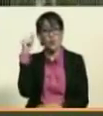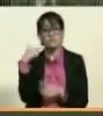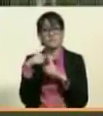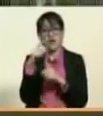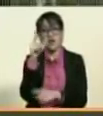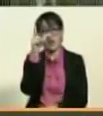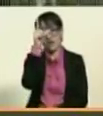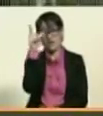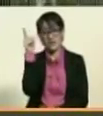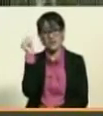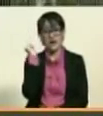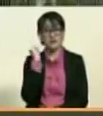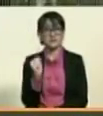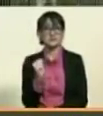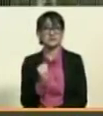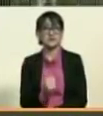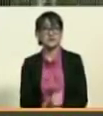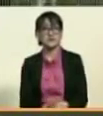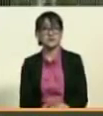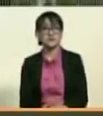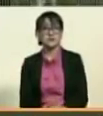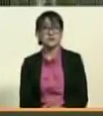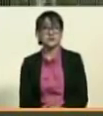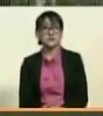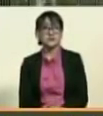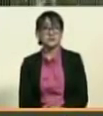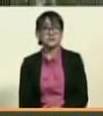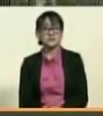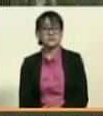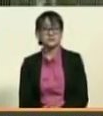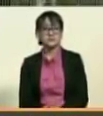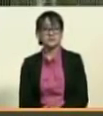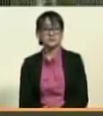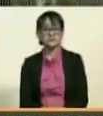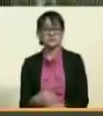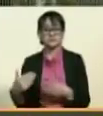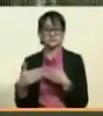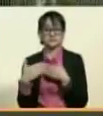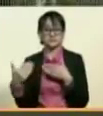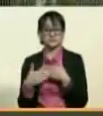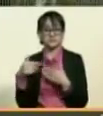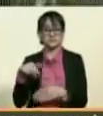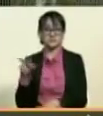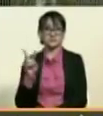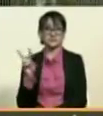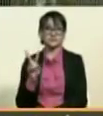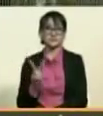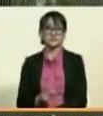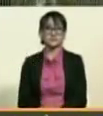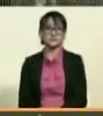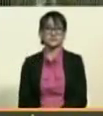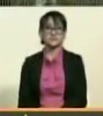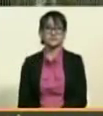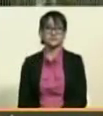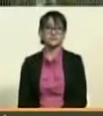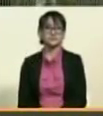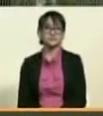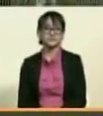vampiro asesino de Ledesma, de estas amenazas. Lo que yo sí te puedo decir,